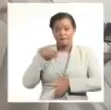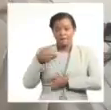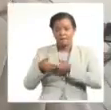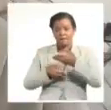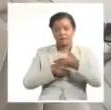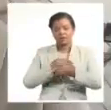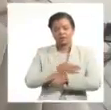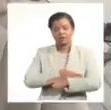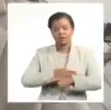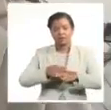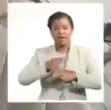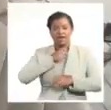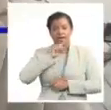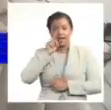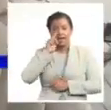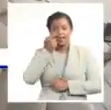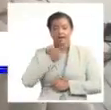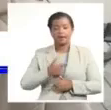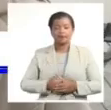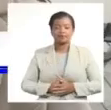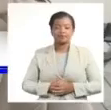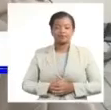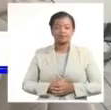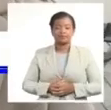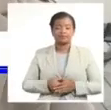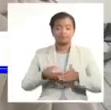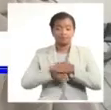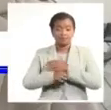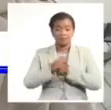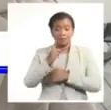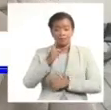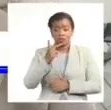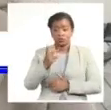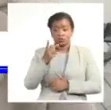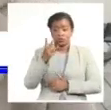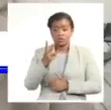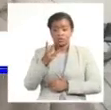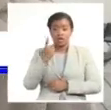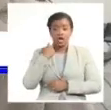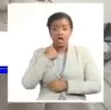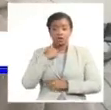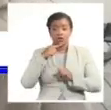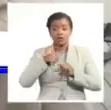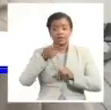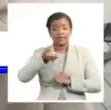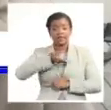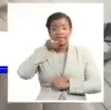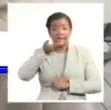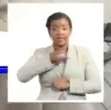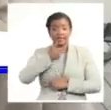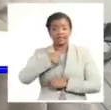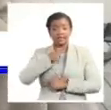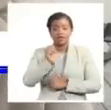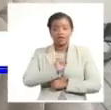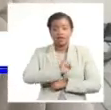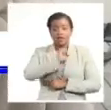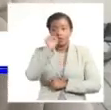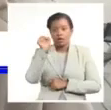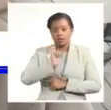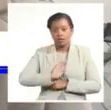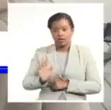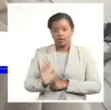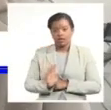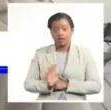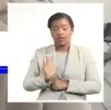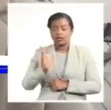la ENA. Ya una vez entrar, pasar un primer año, un segundo, un tercero y llegar a la tesis y graduarte, es algo muy